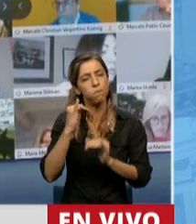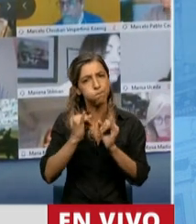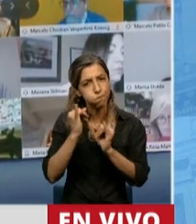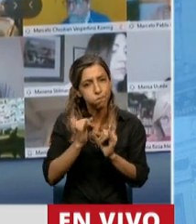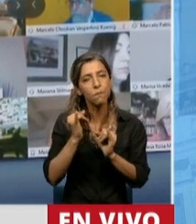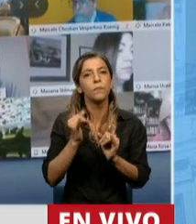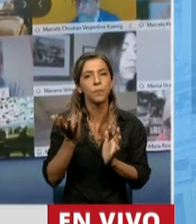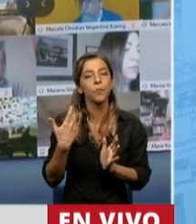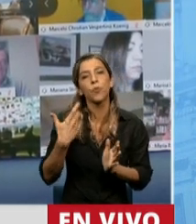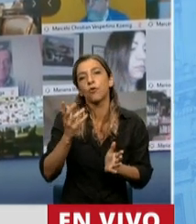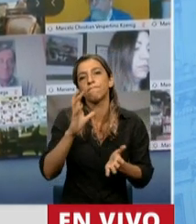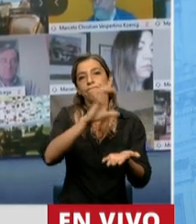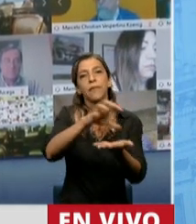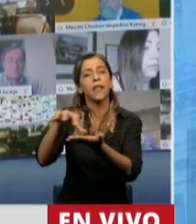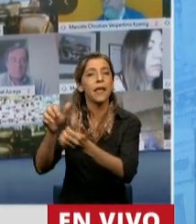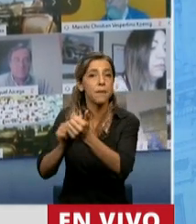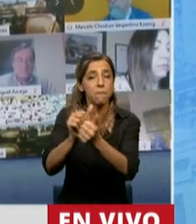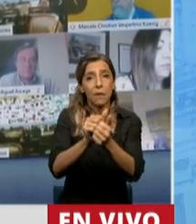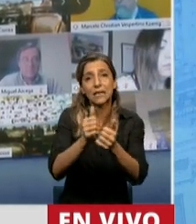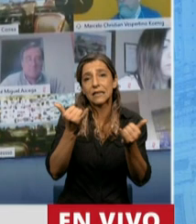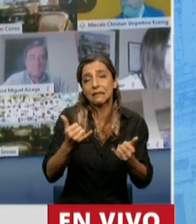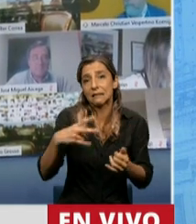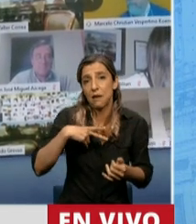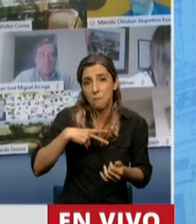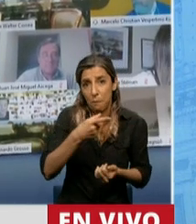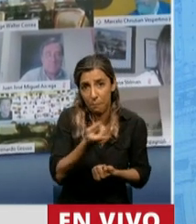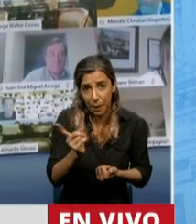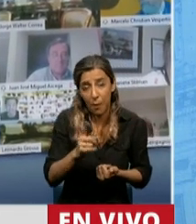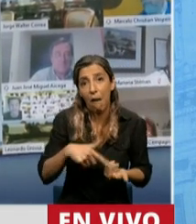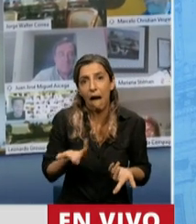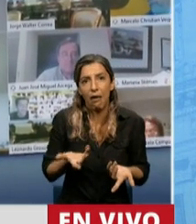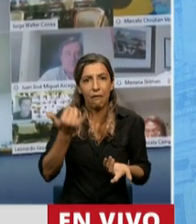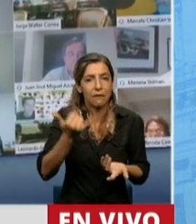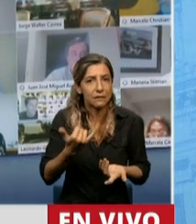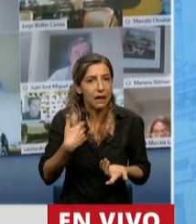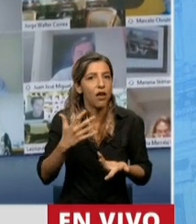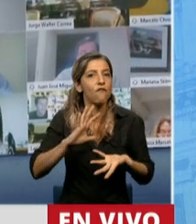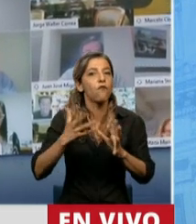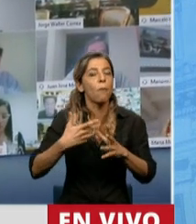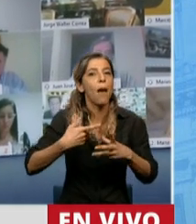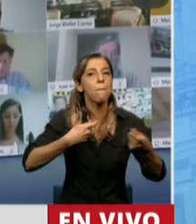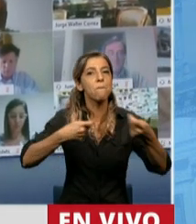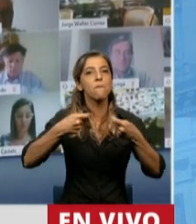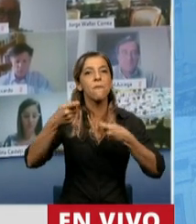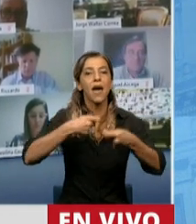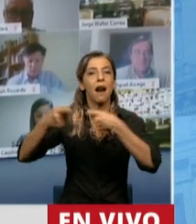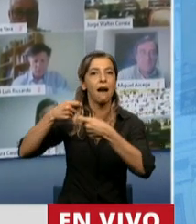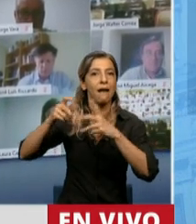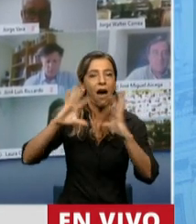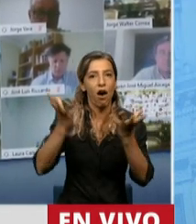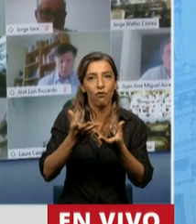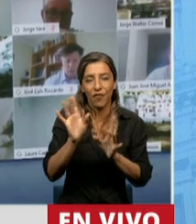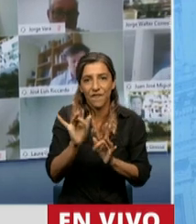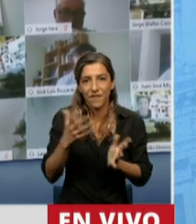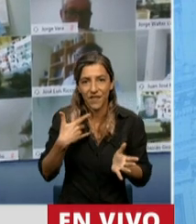de empresas de empresas privadas con cotización de Mercado cuya realización obviamente es ciertamente complicado y en la